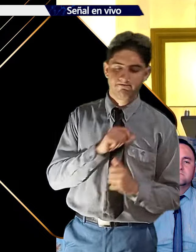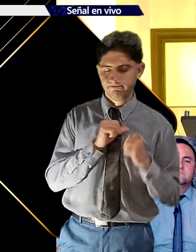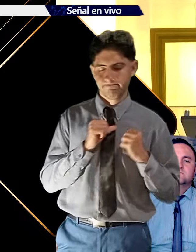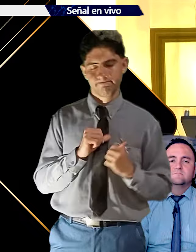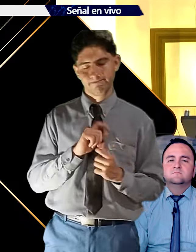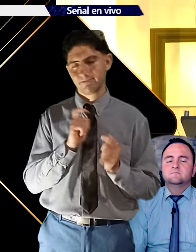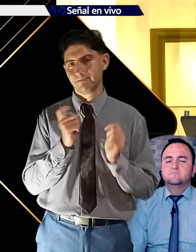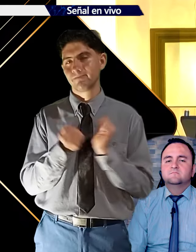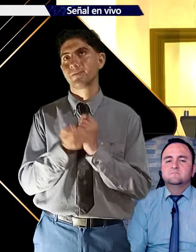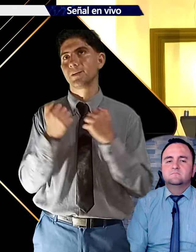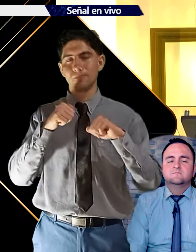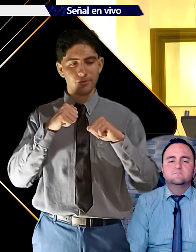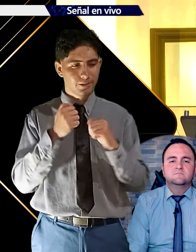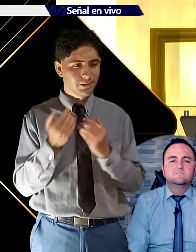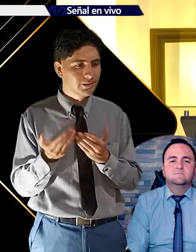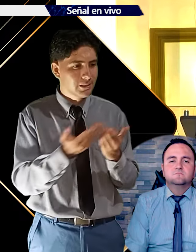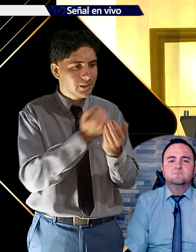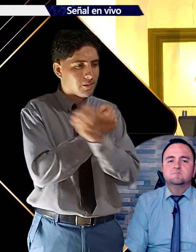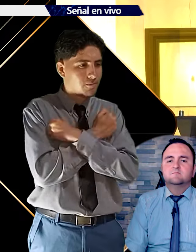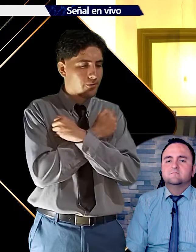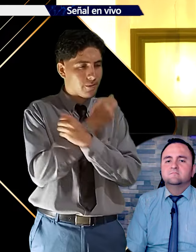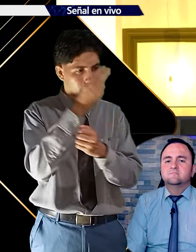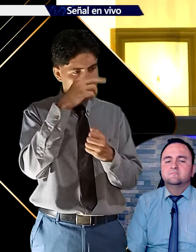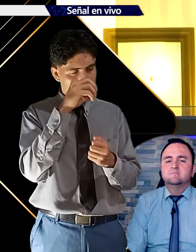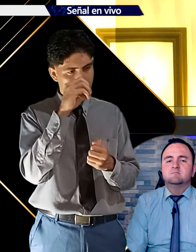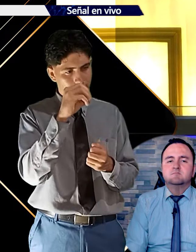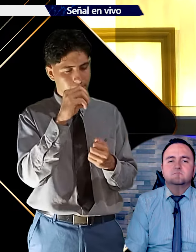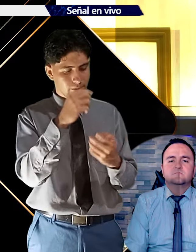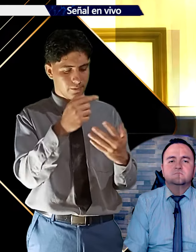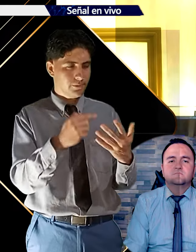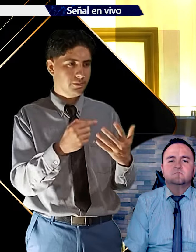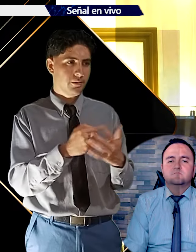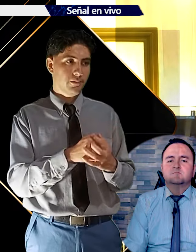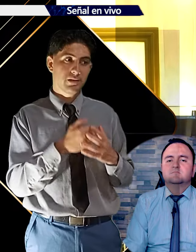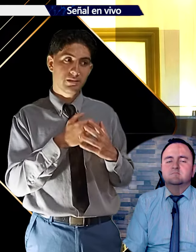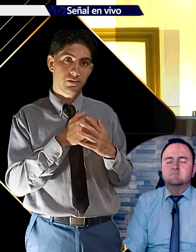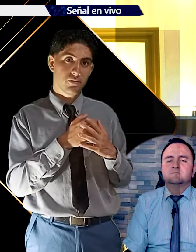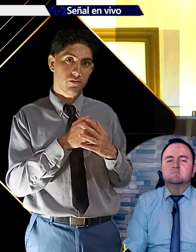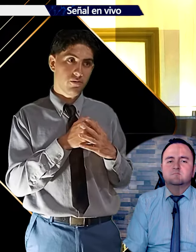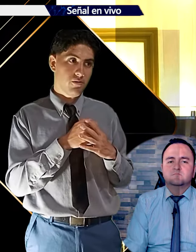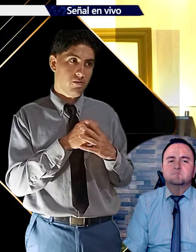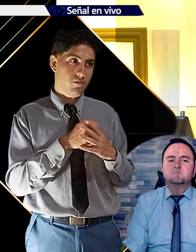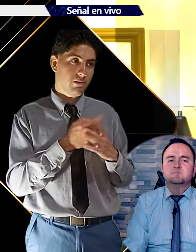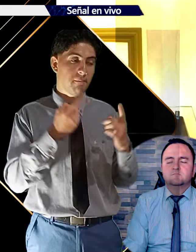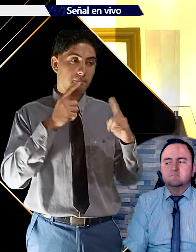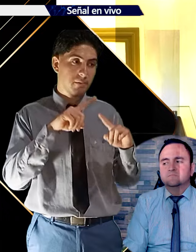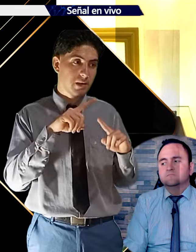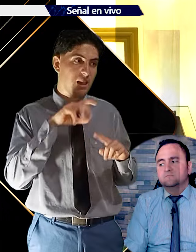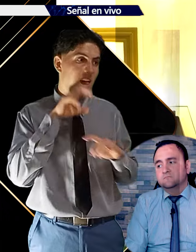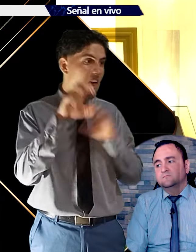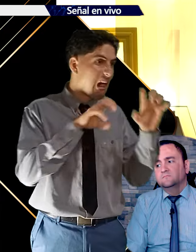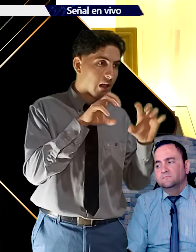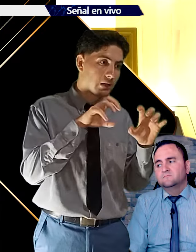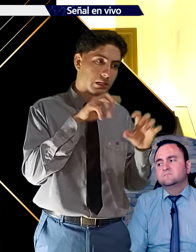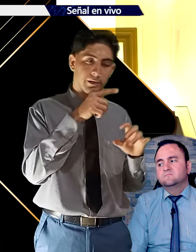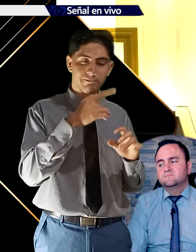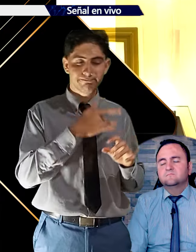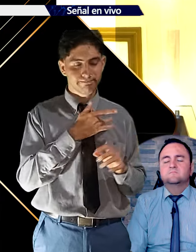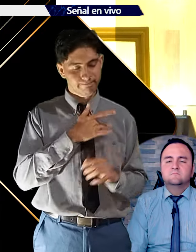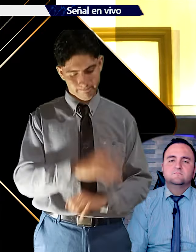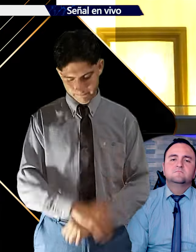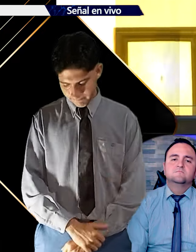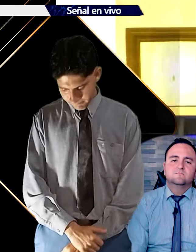estaba haciéndole daño a mi hija mayor con algunos detalles y algunas cosas. Y en esa etapa de la adolescencia, ella tuvo un momento de rebelión muy fuerte.